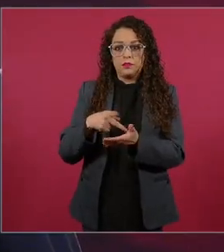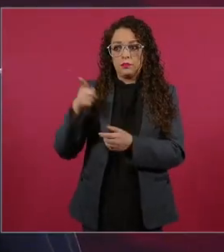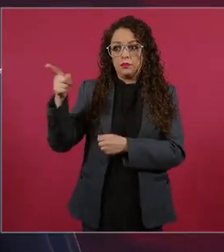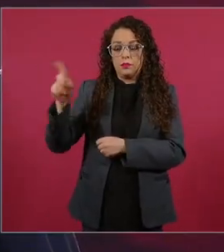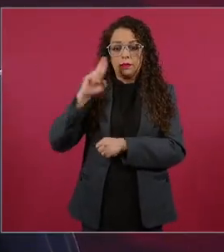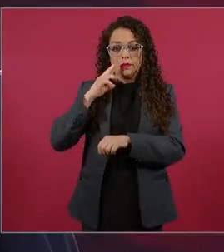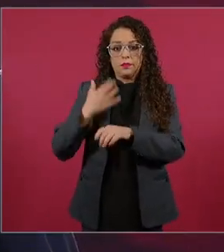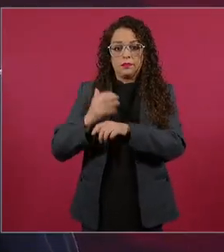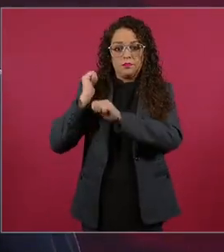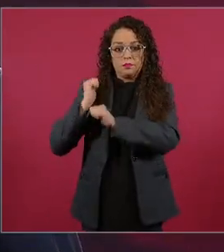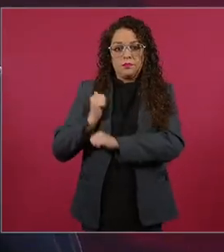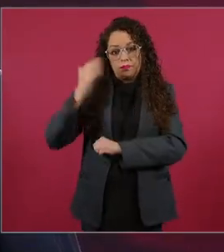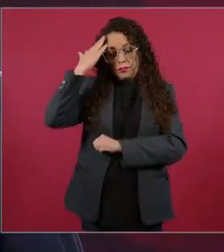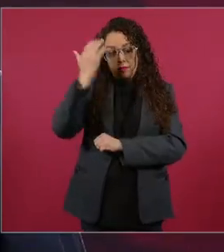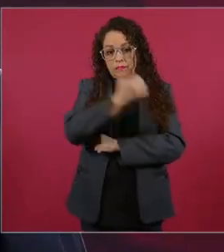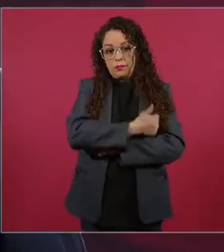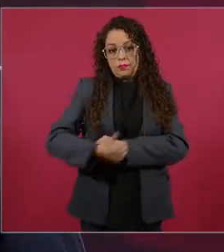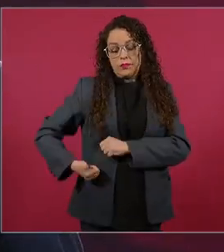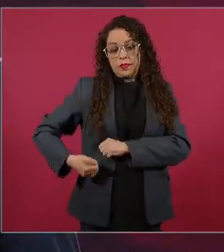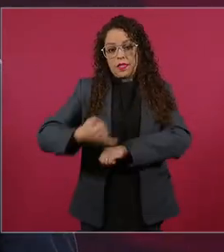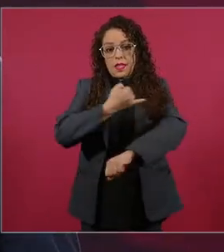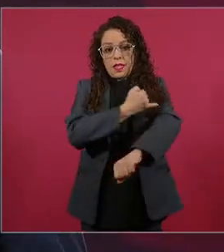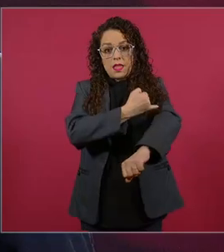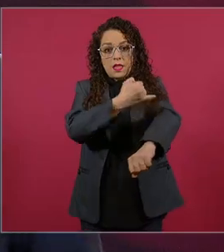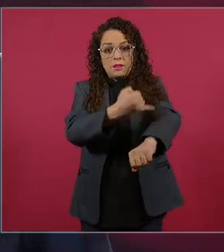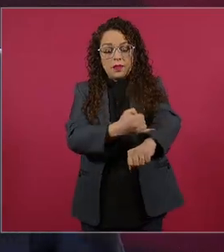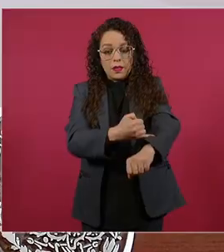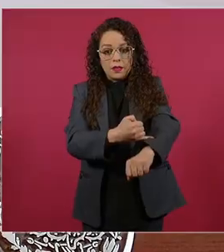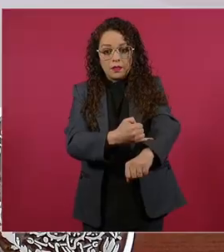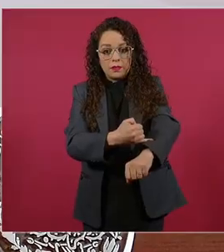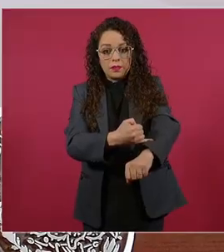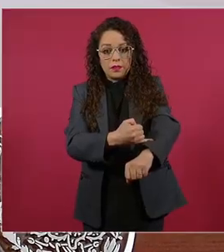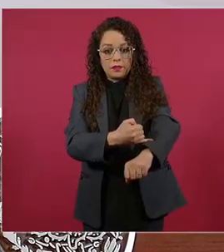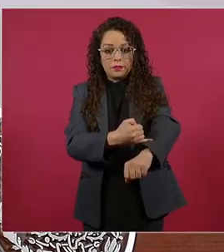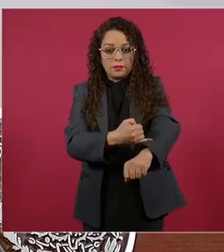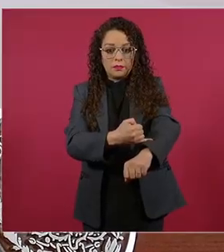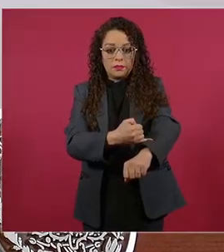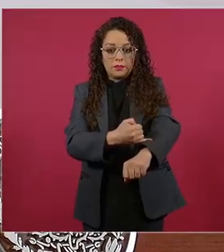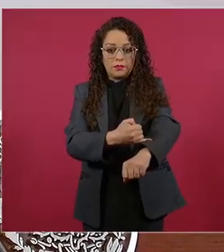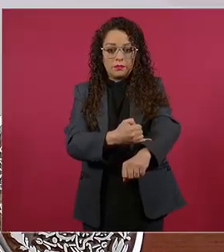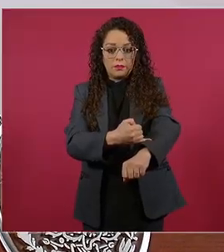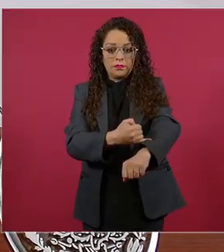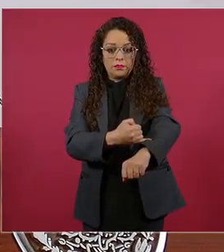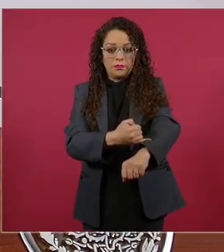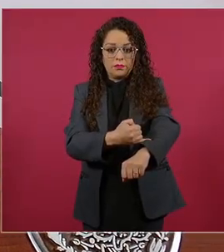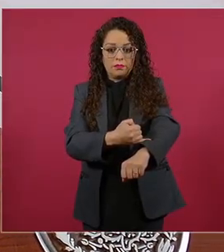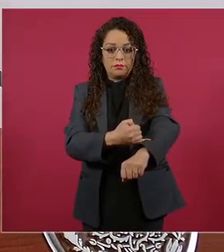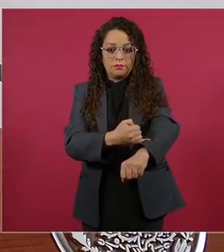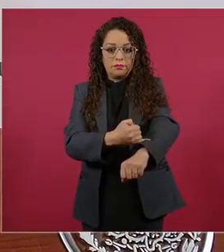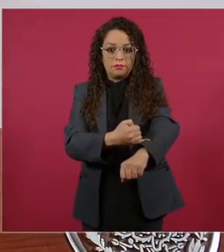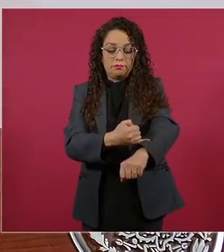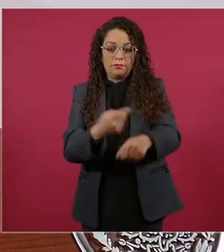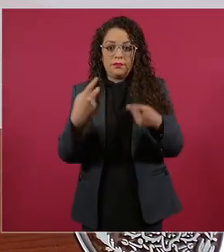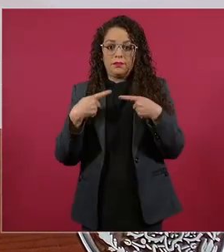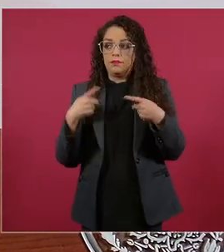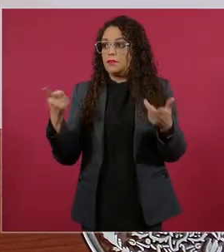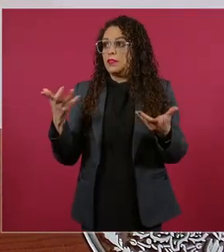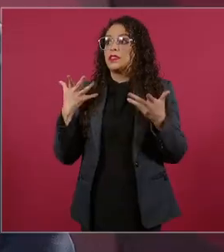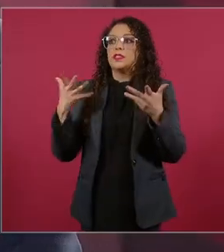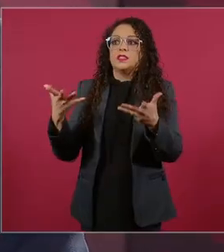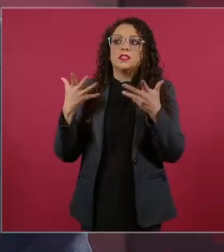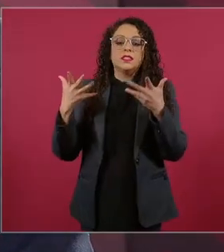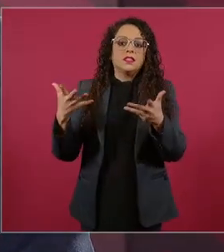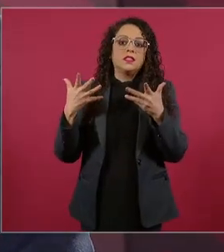Iztapalapa, que es una de las principales demandas, con mucha razón, de la gente de Iztapalapa, el